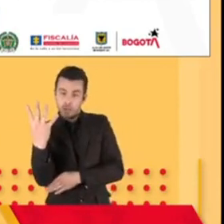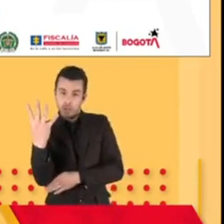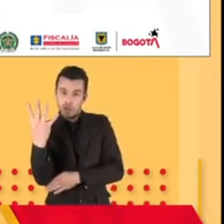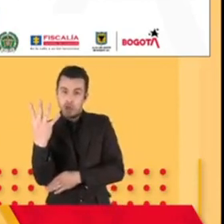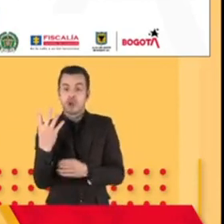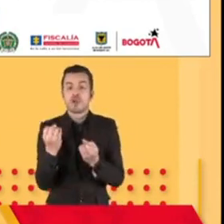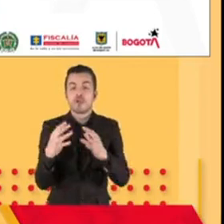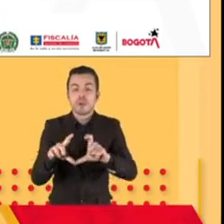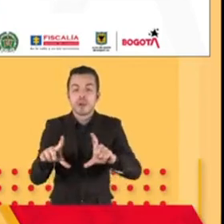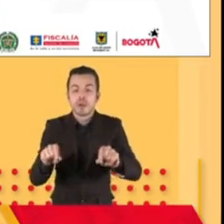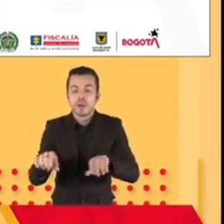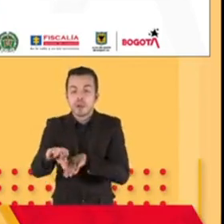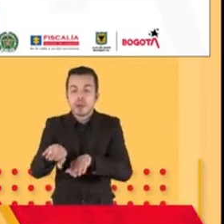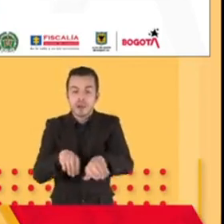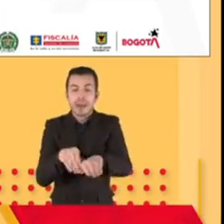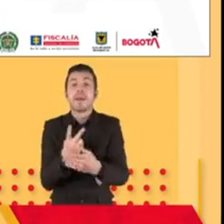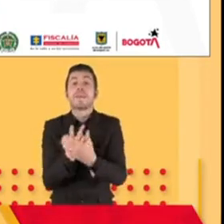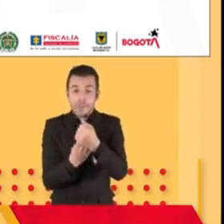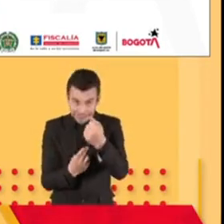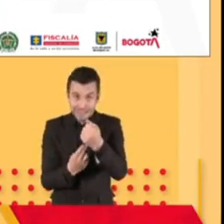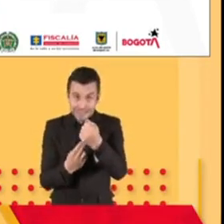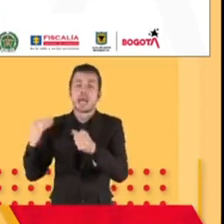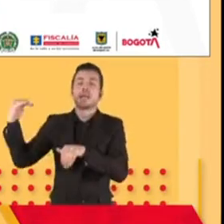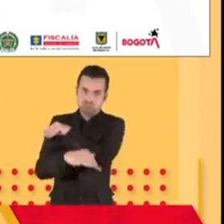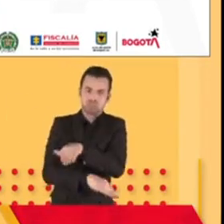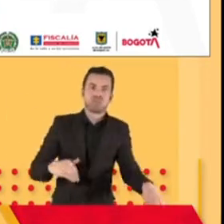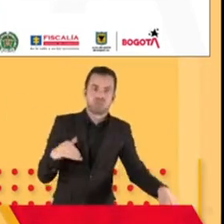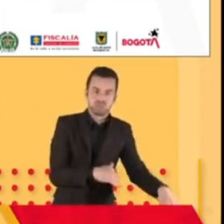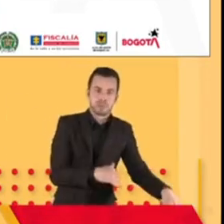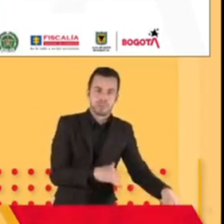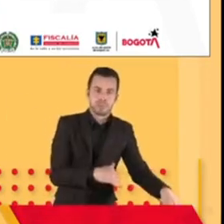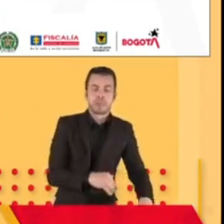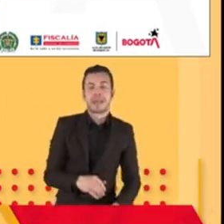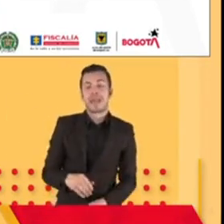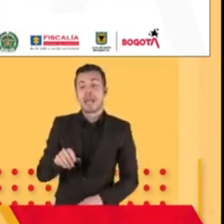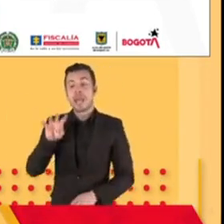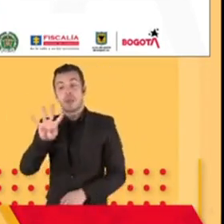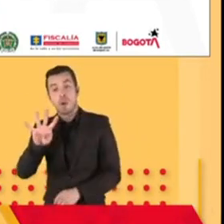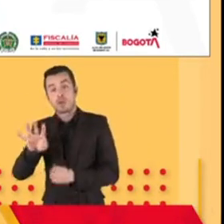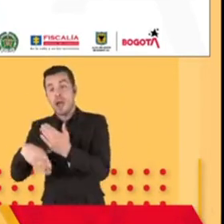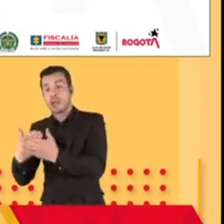ciudad únicamente vehículos con placas impares. Después de